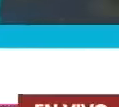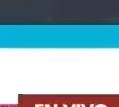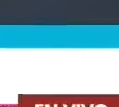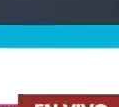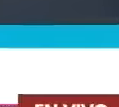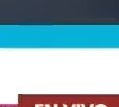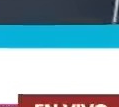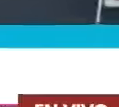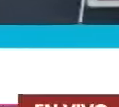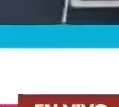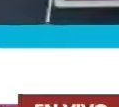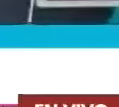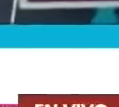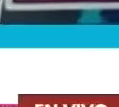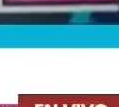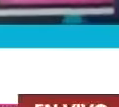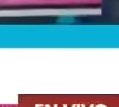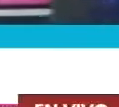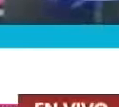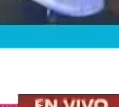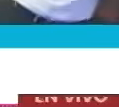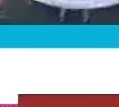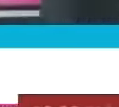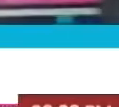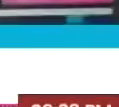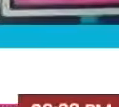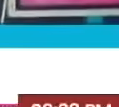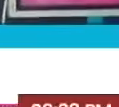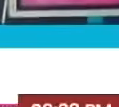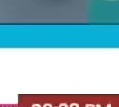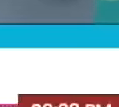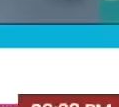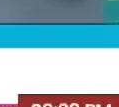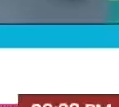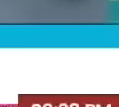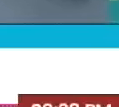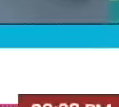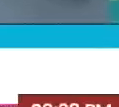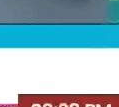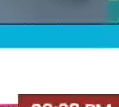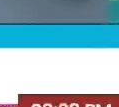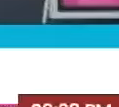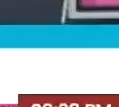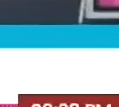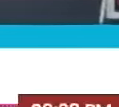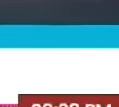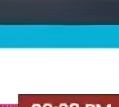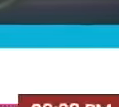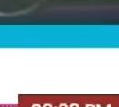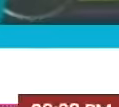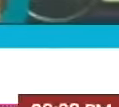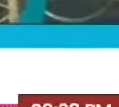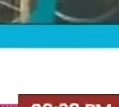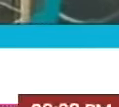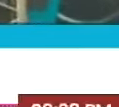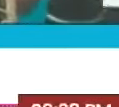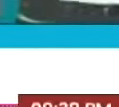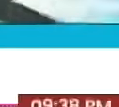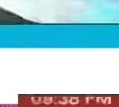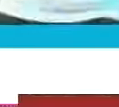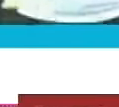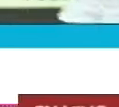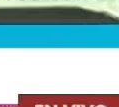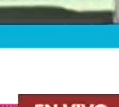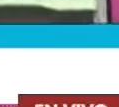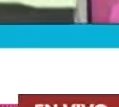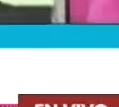Aquí está su pueblo. Dios lo bendiga grandemente con la sangre de Cristo Redentor. Y nosotros, la juventud,